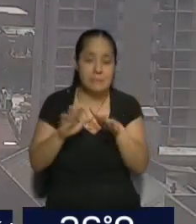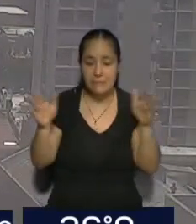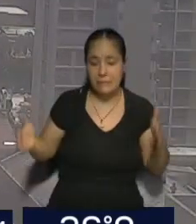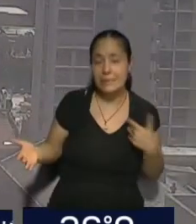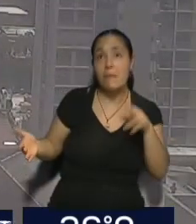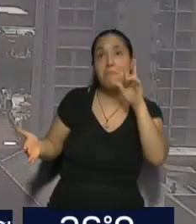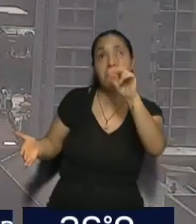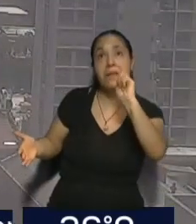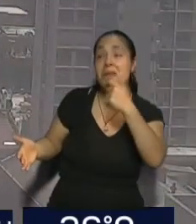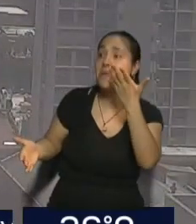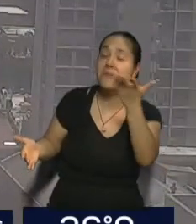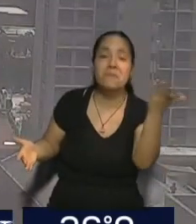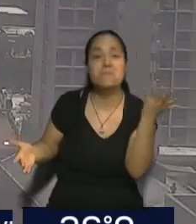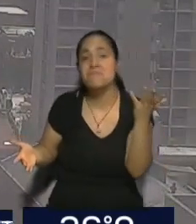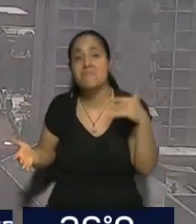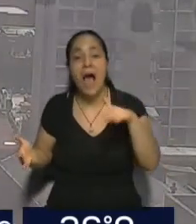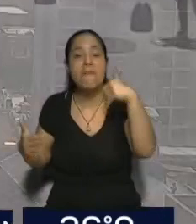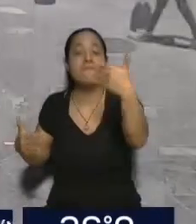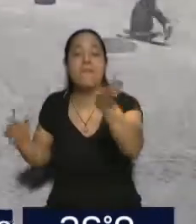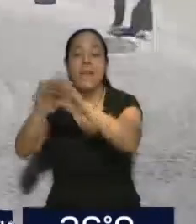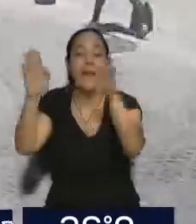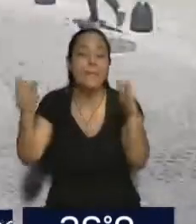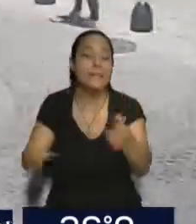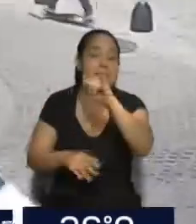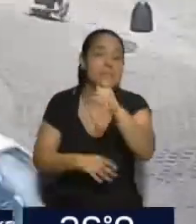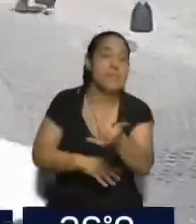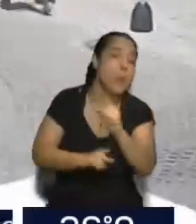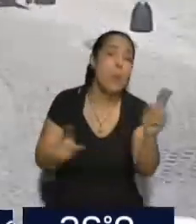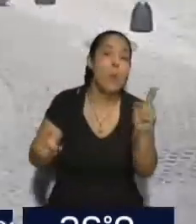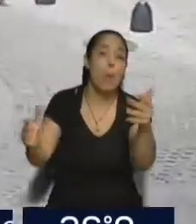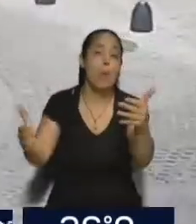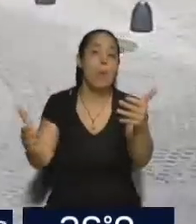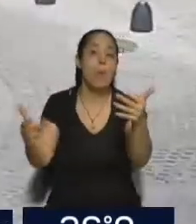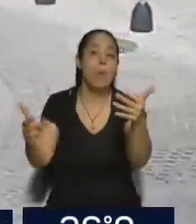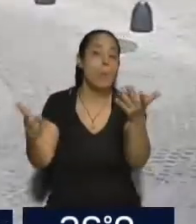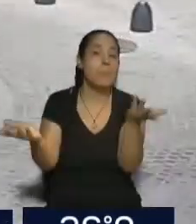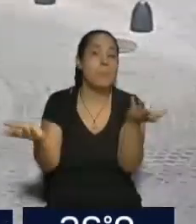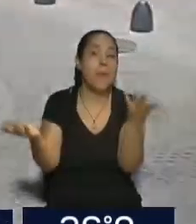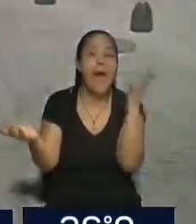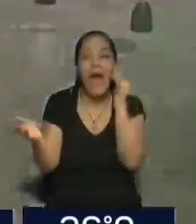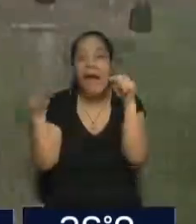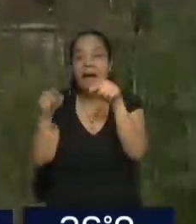ve lindo. Entonces, no sé si no voy a sacar la mesa al patio o a la puerta y voy a hacer allí mi fiesta, ¿no?